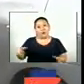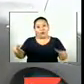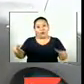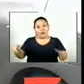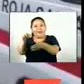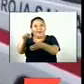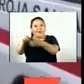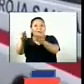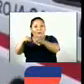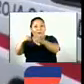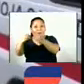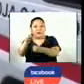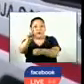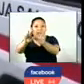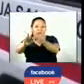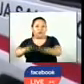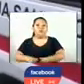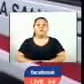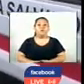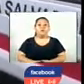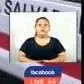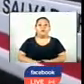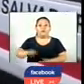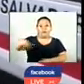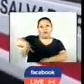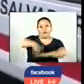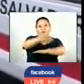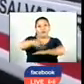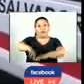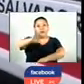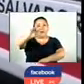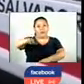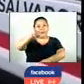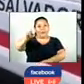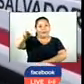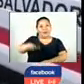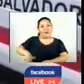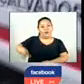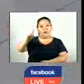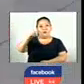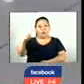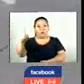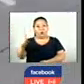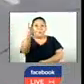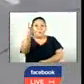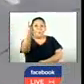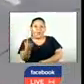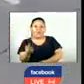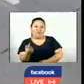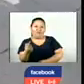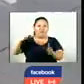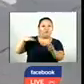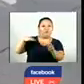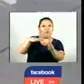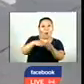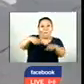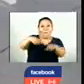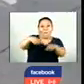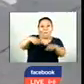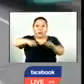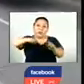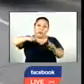18. Mientras que en la tercera avenida sur de Santa Tecla una persona fue atropellada por una